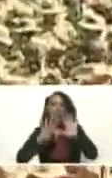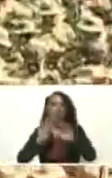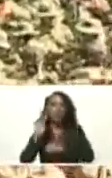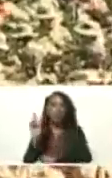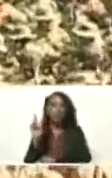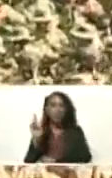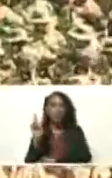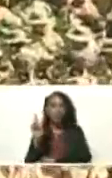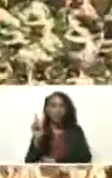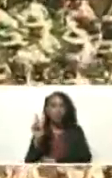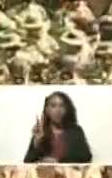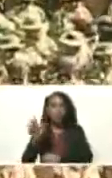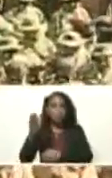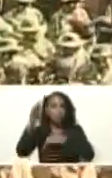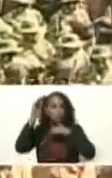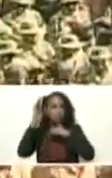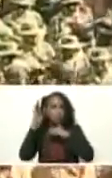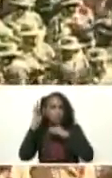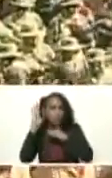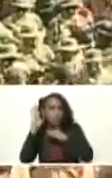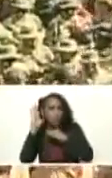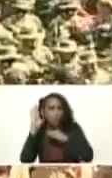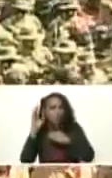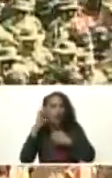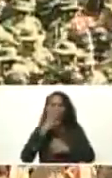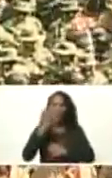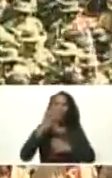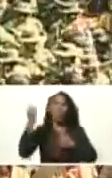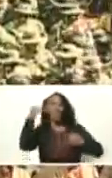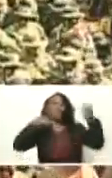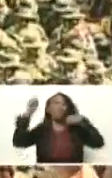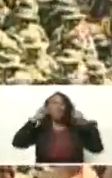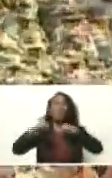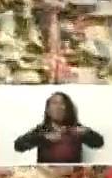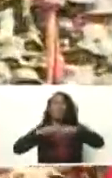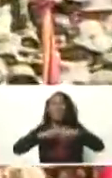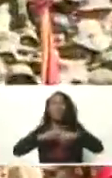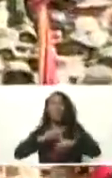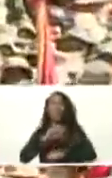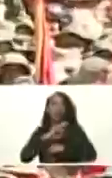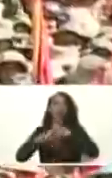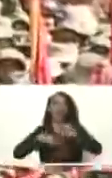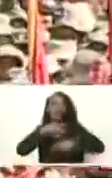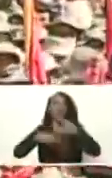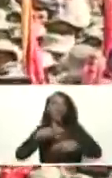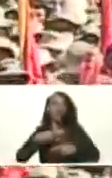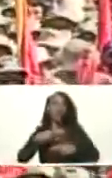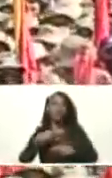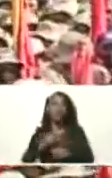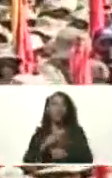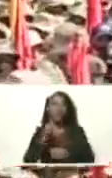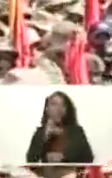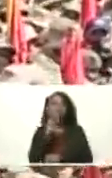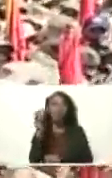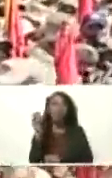1992, se escuchó el grito rebelde del Movimiento Bolivariano Revolucionario 200.